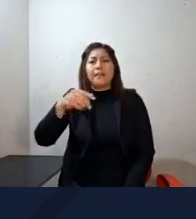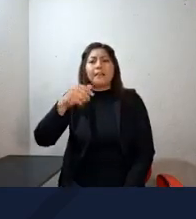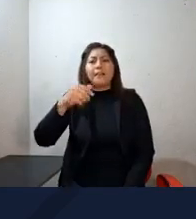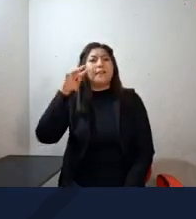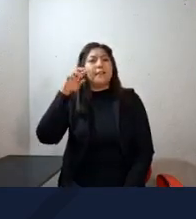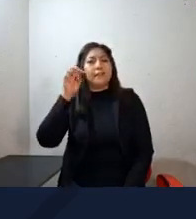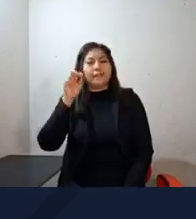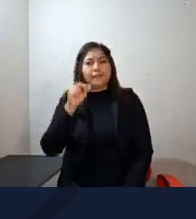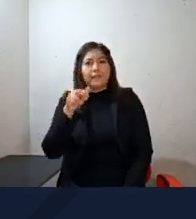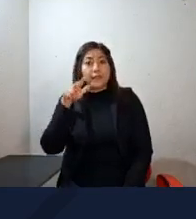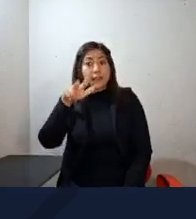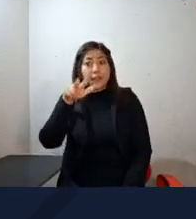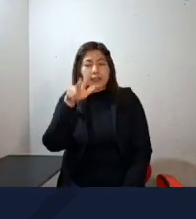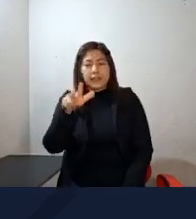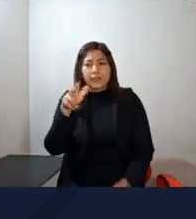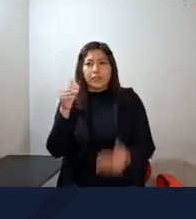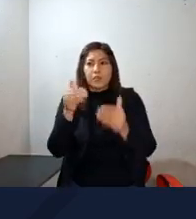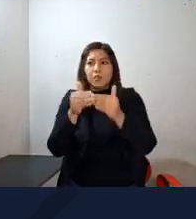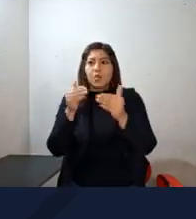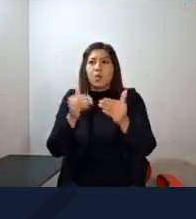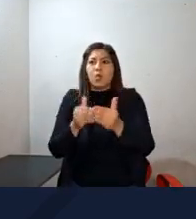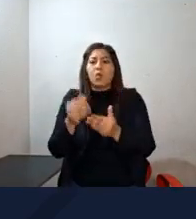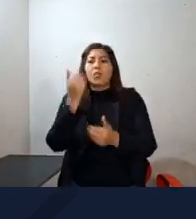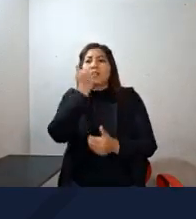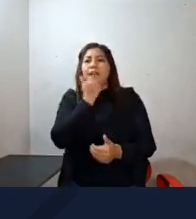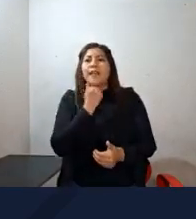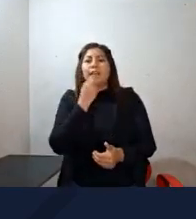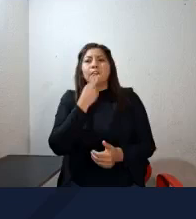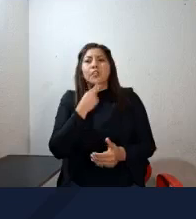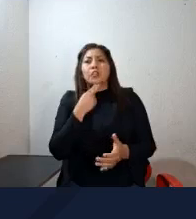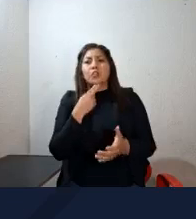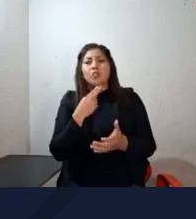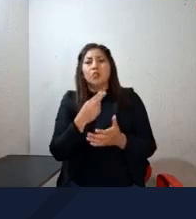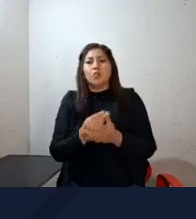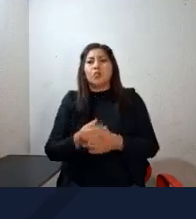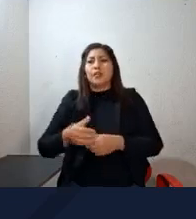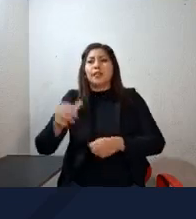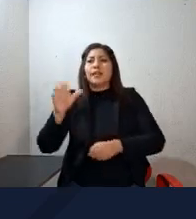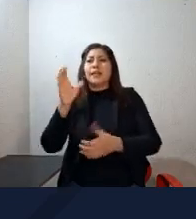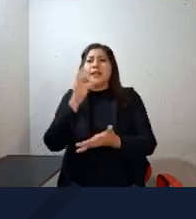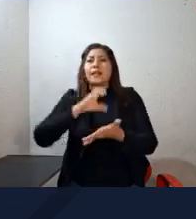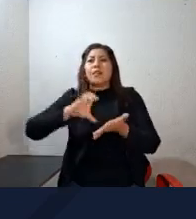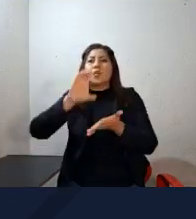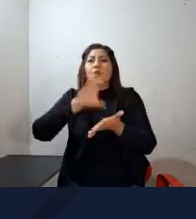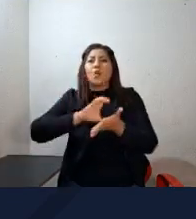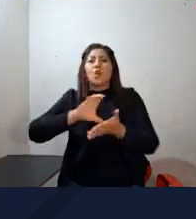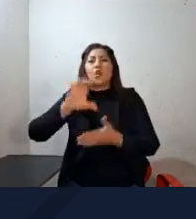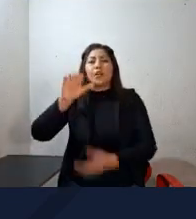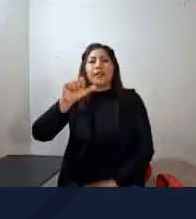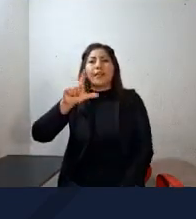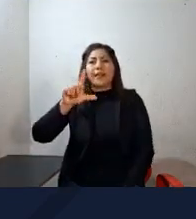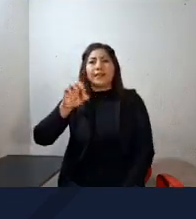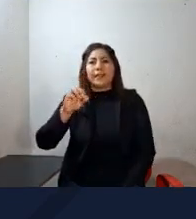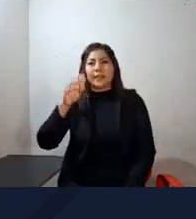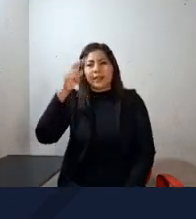esquina Azúcar, Colonia Granjas, México, Alcaldía Iztacalco, y de igual forma oralizamos el teléfono que es